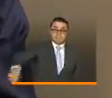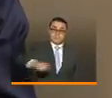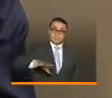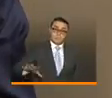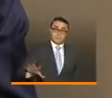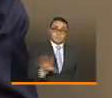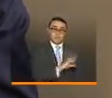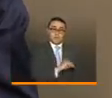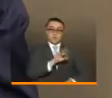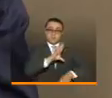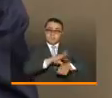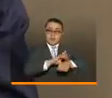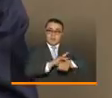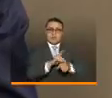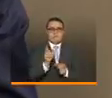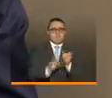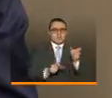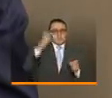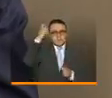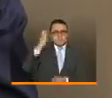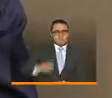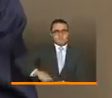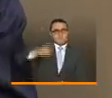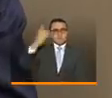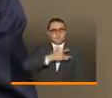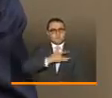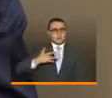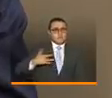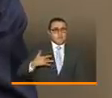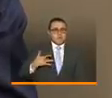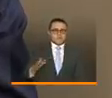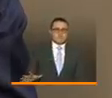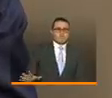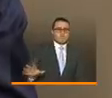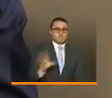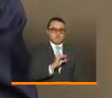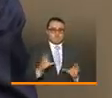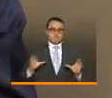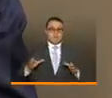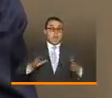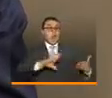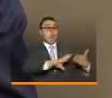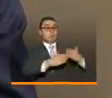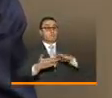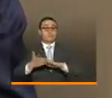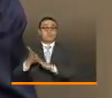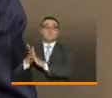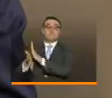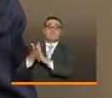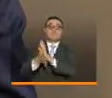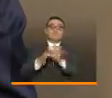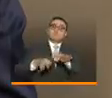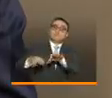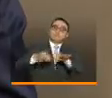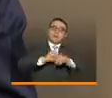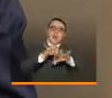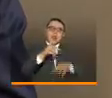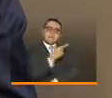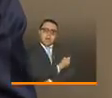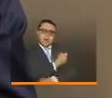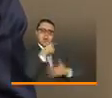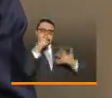los médicos y talento humano en salud, hagamos a la comunidad nuestra muy receptiva de la